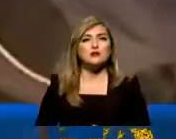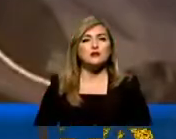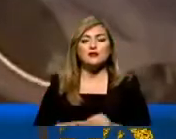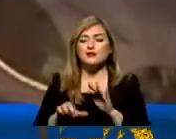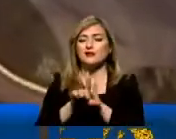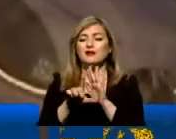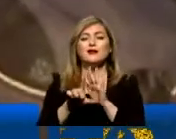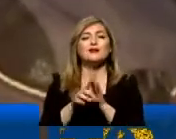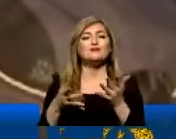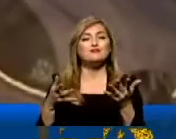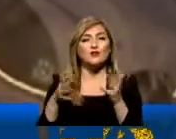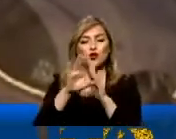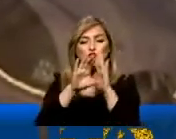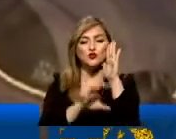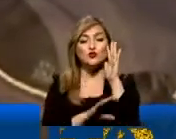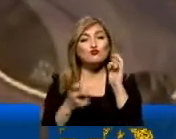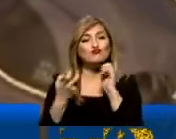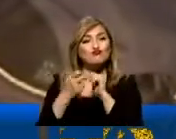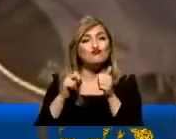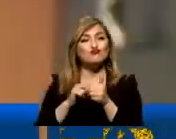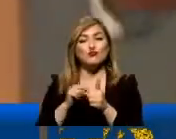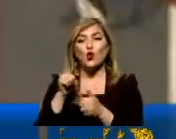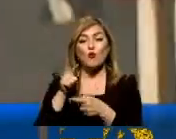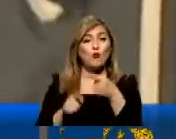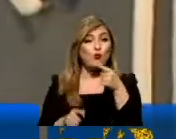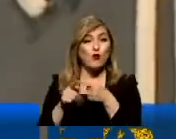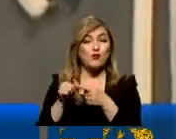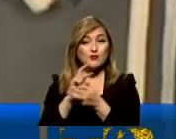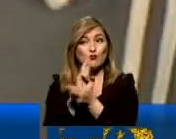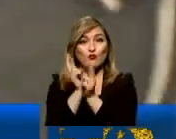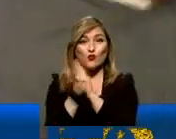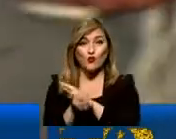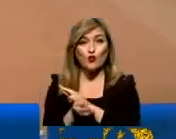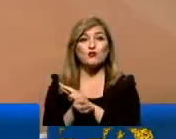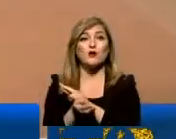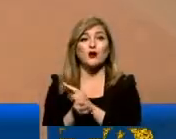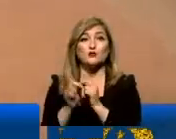tiene un candado constitucional. No pueden hacerse reformas sino